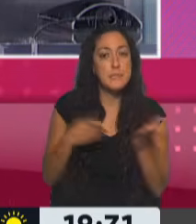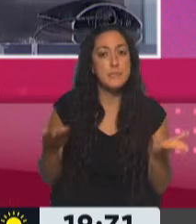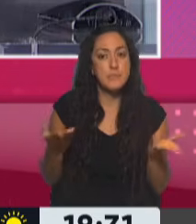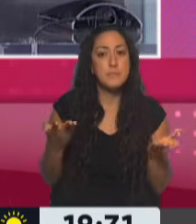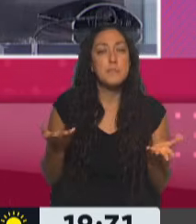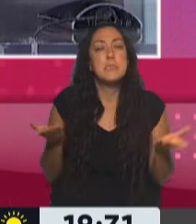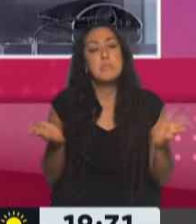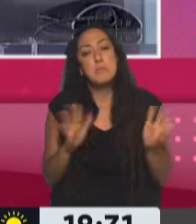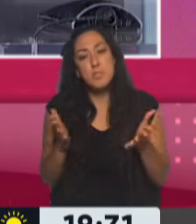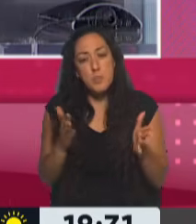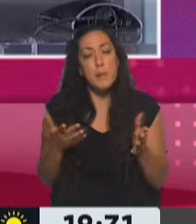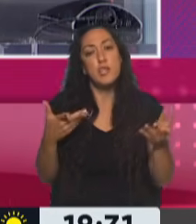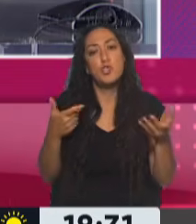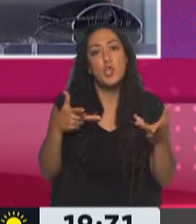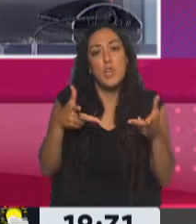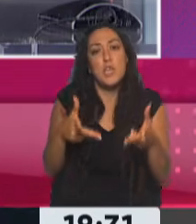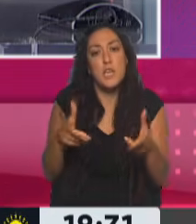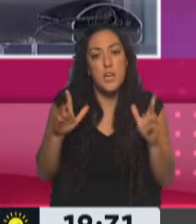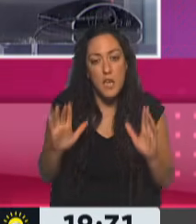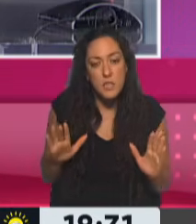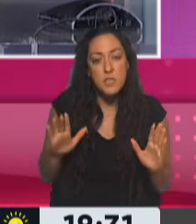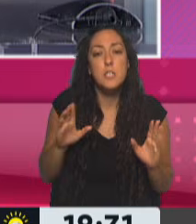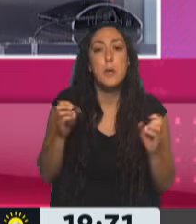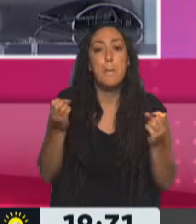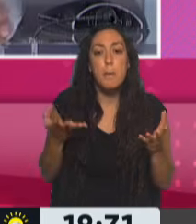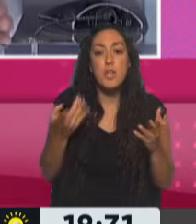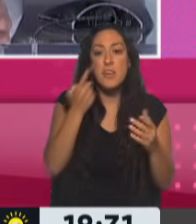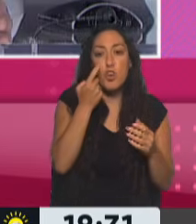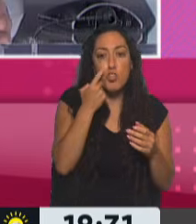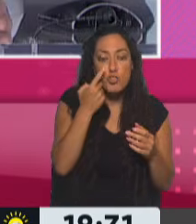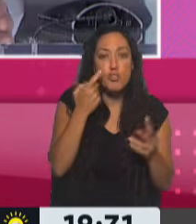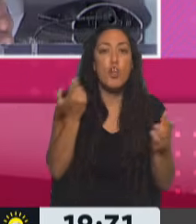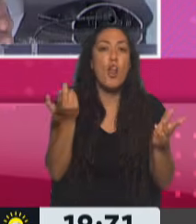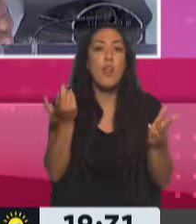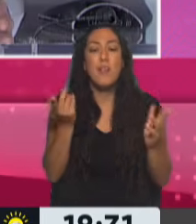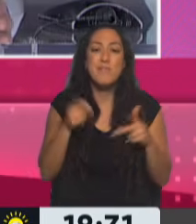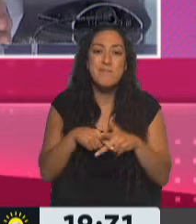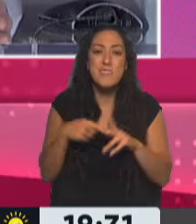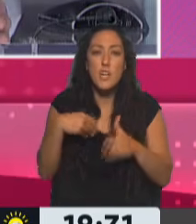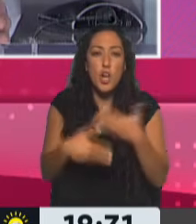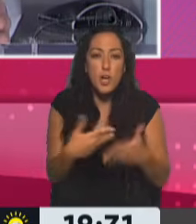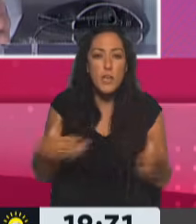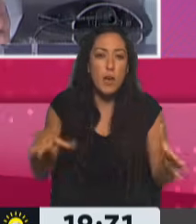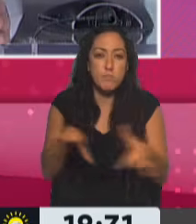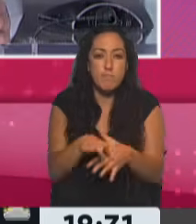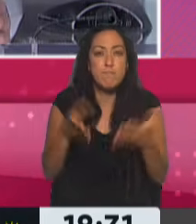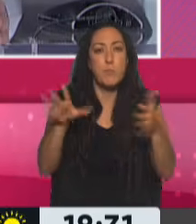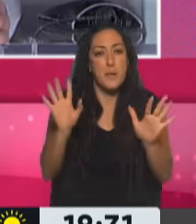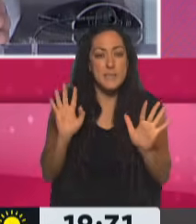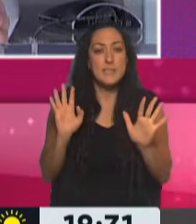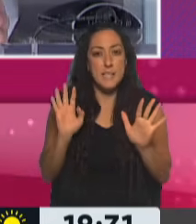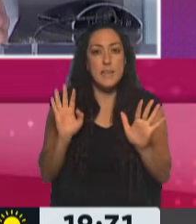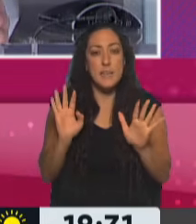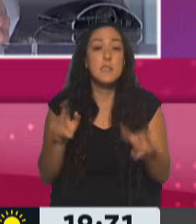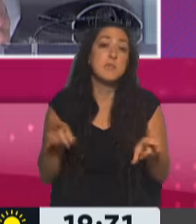es relativa, porque el proceso de verificación, desde un punto de vista tecnológico, puede ser certero. Puede ser certero, el antecedente